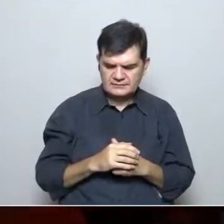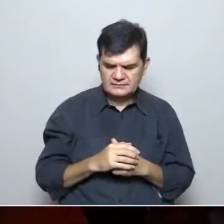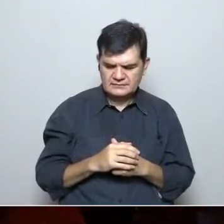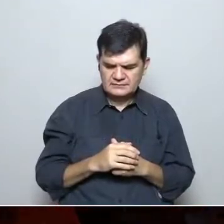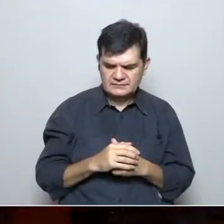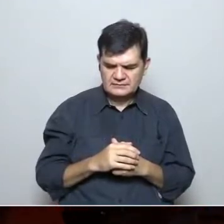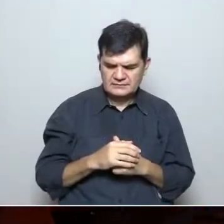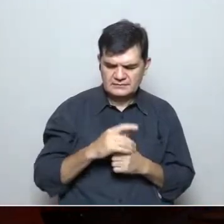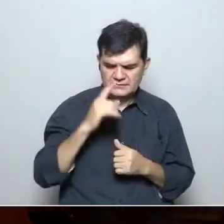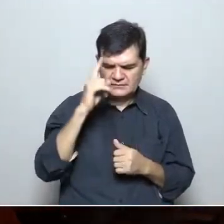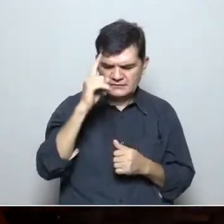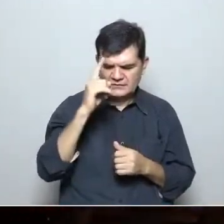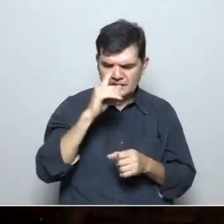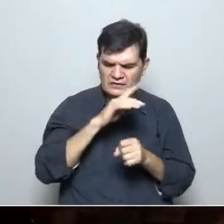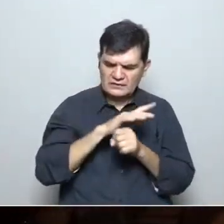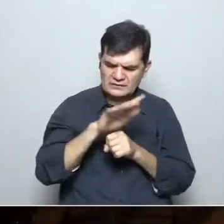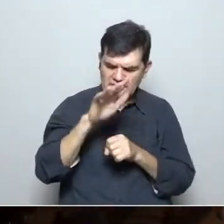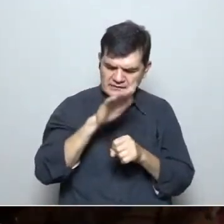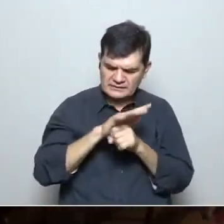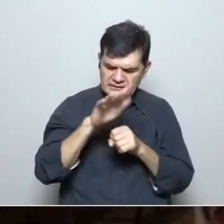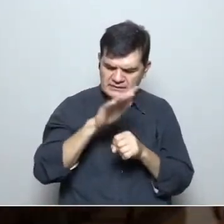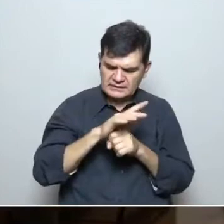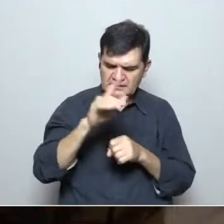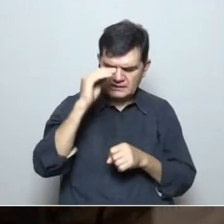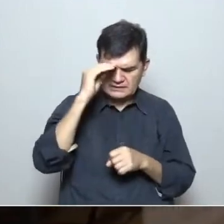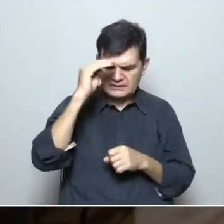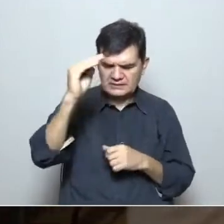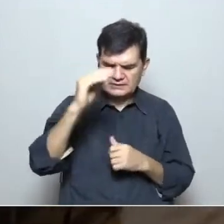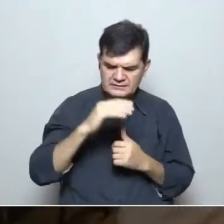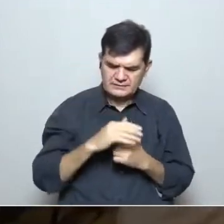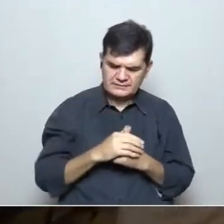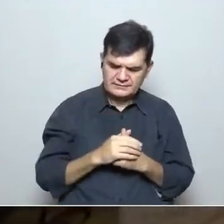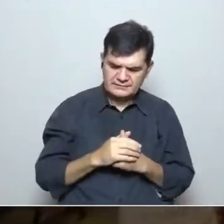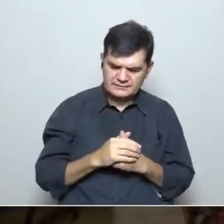Jesús. Tú eres suficiente.